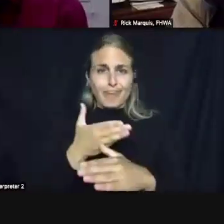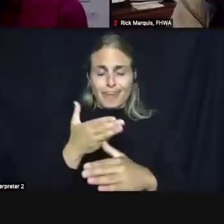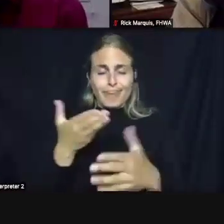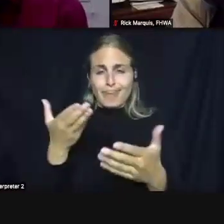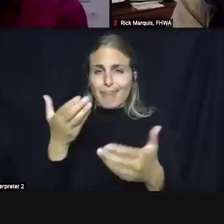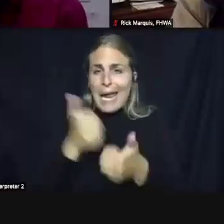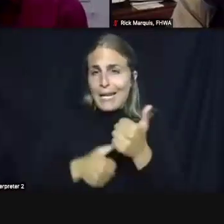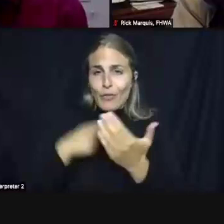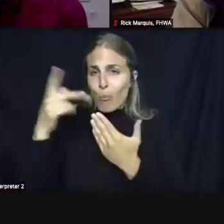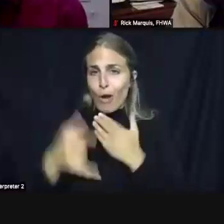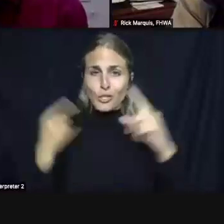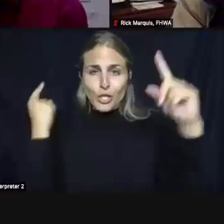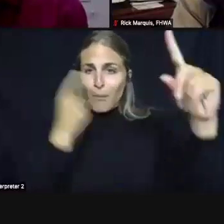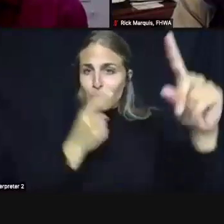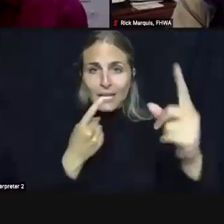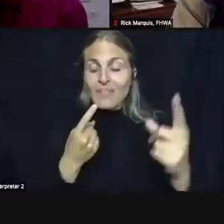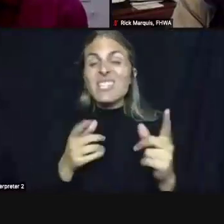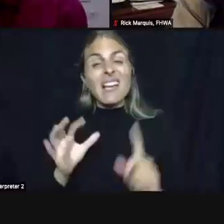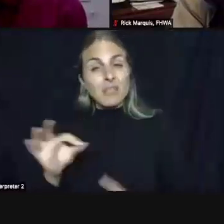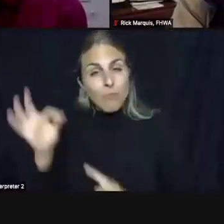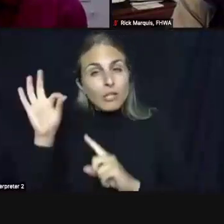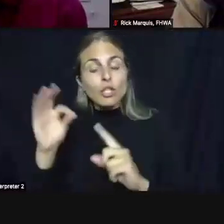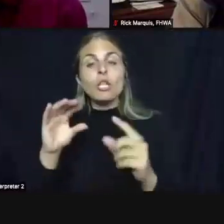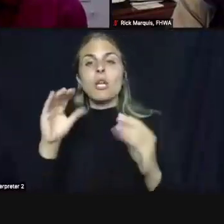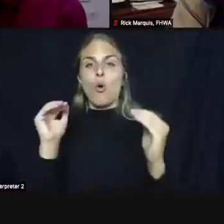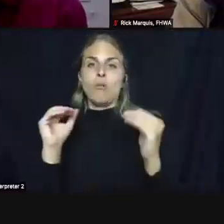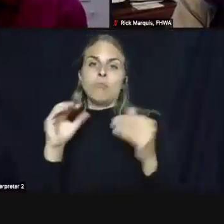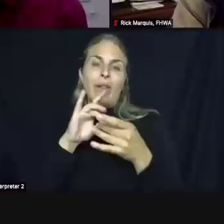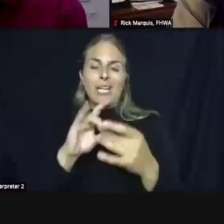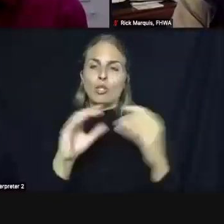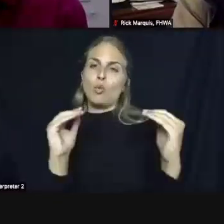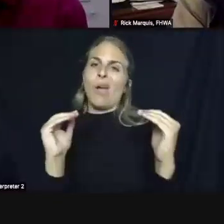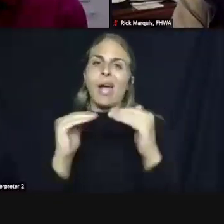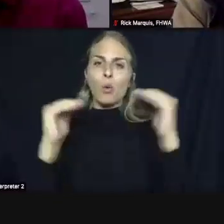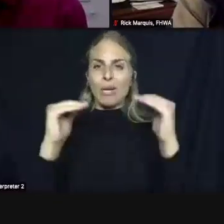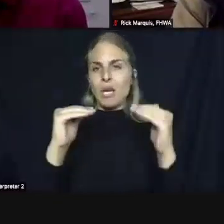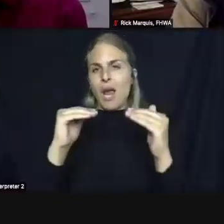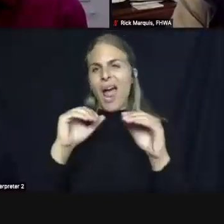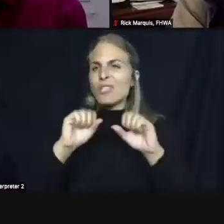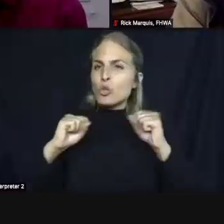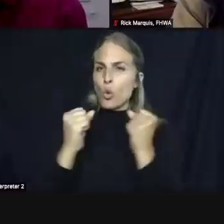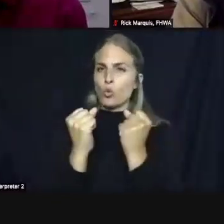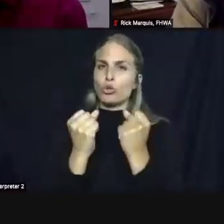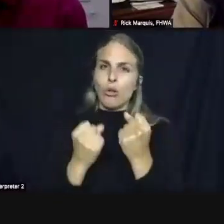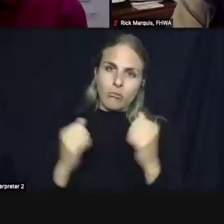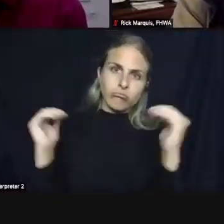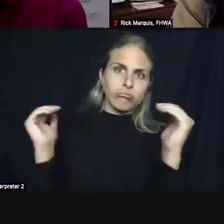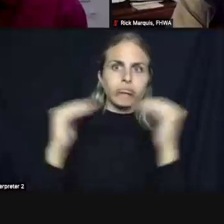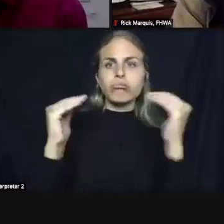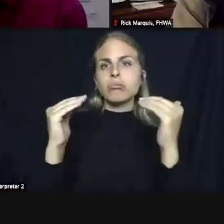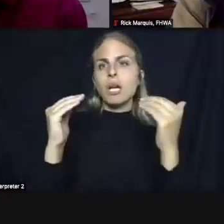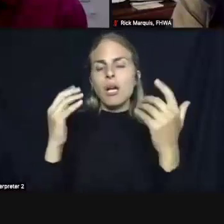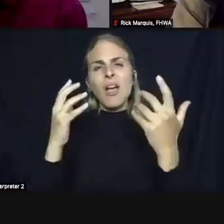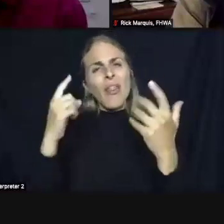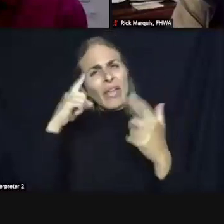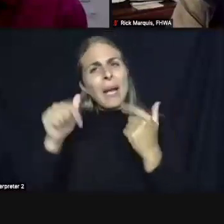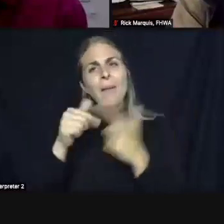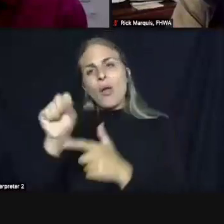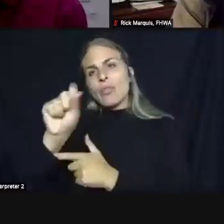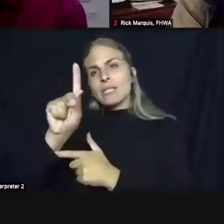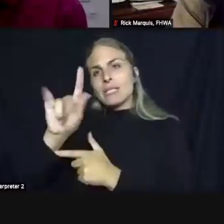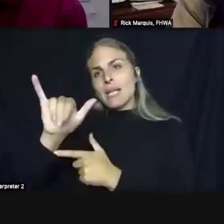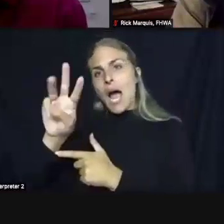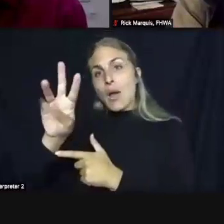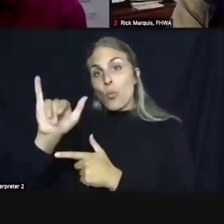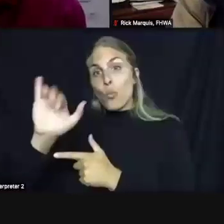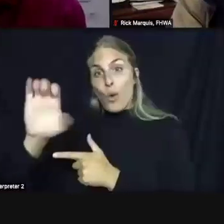superior, se va a tener una carretera al nivel de la calle. Eso no va a ayudar temas en cuanto a la justicia social